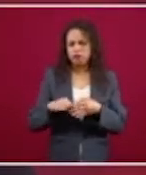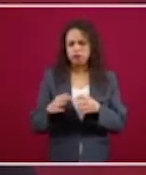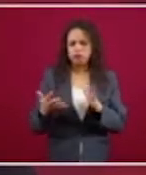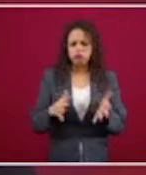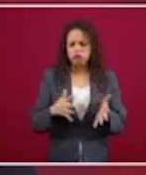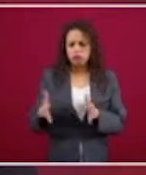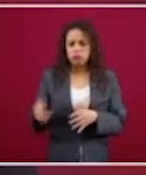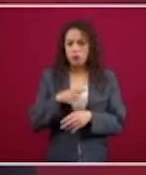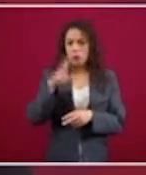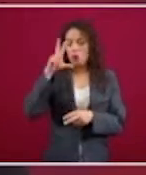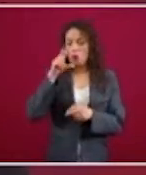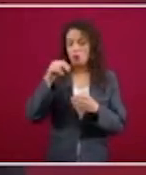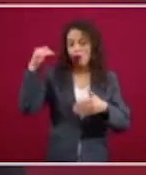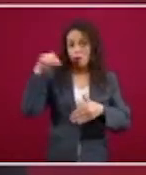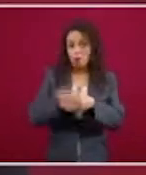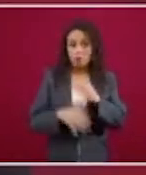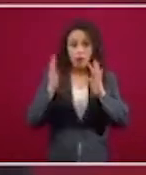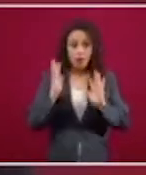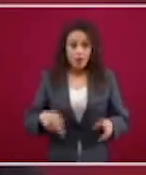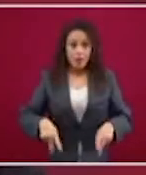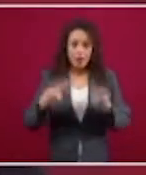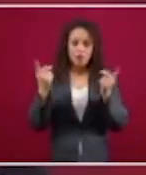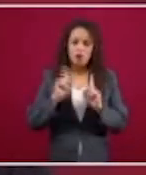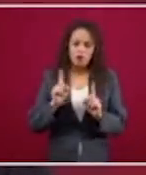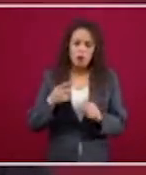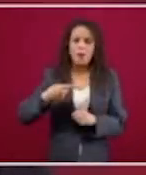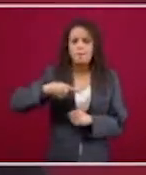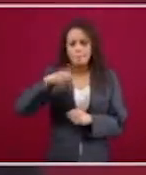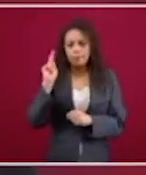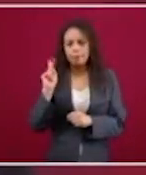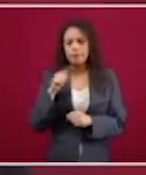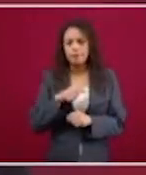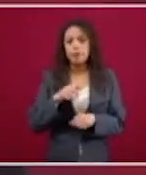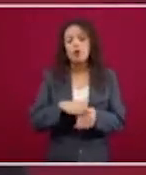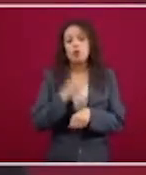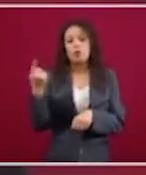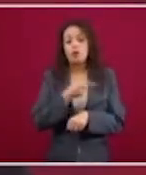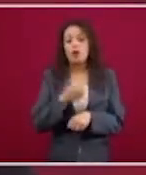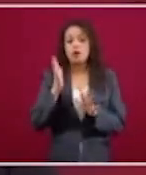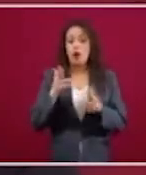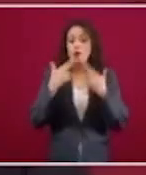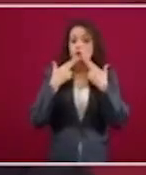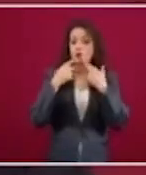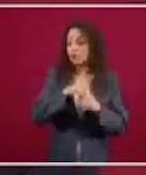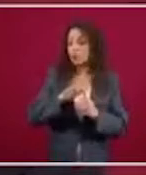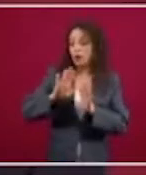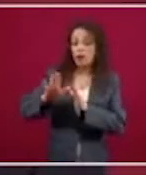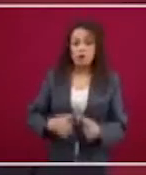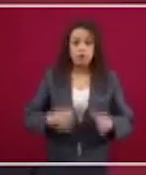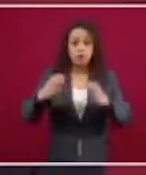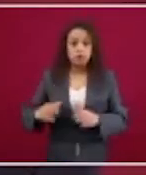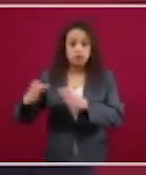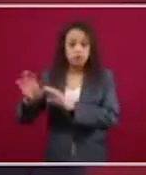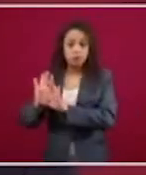tenemos, no se han caído nuestras ventas, de manera que no hemos necesitado ocupar la capacidad de almacenamiento.